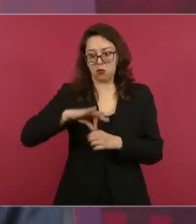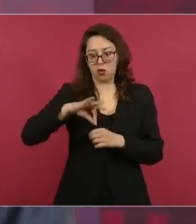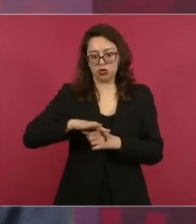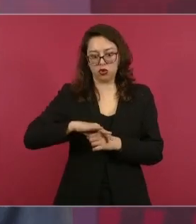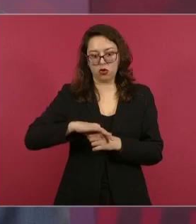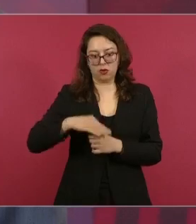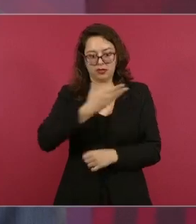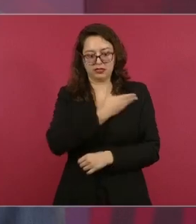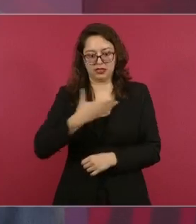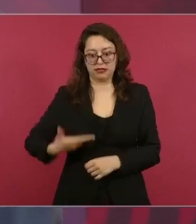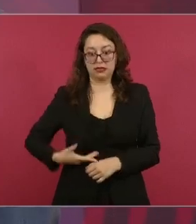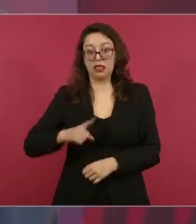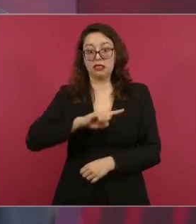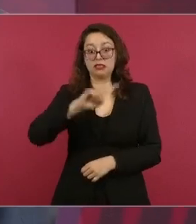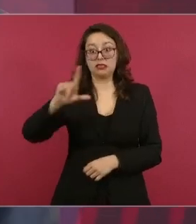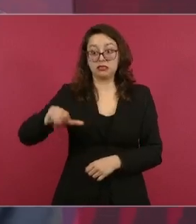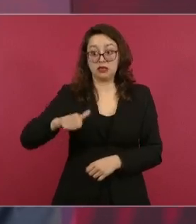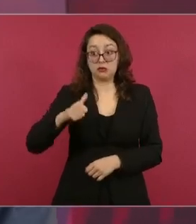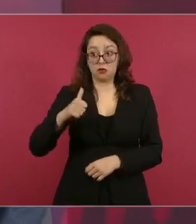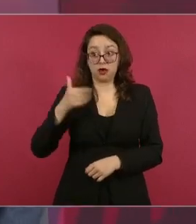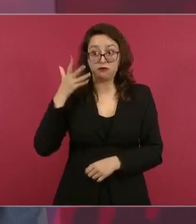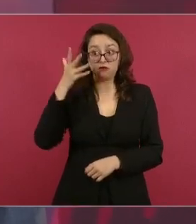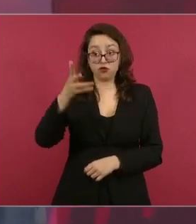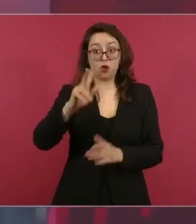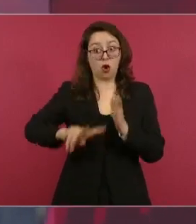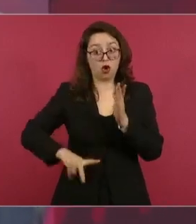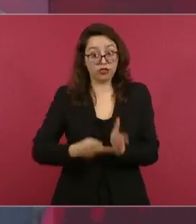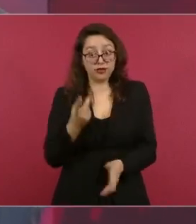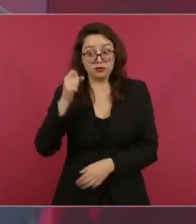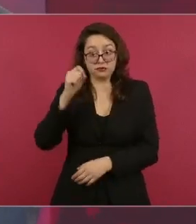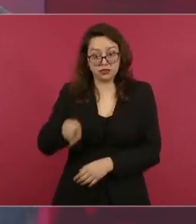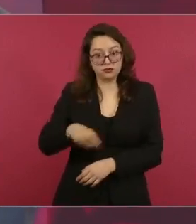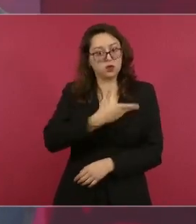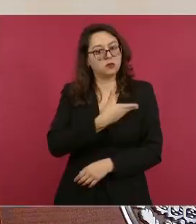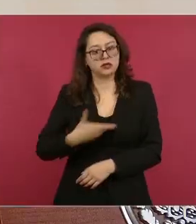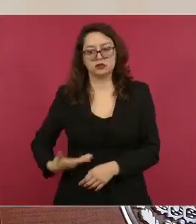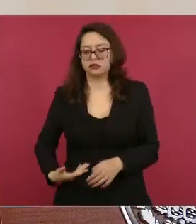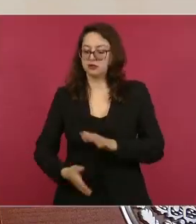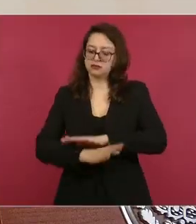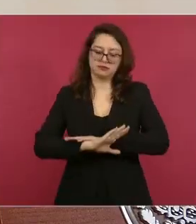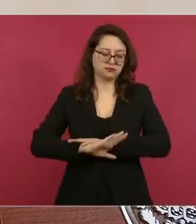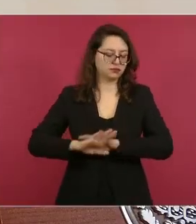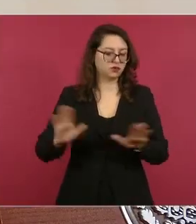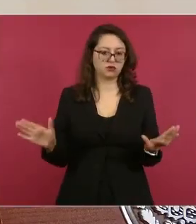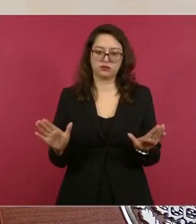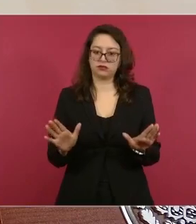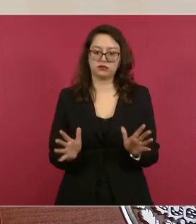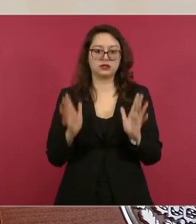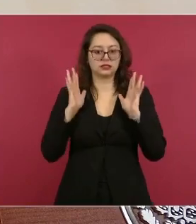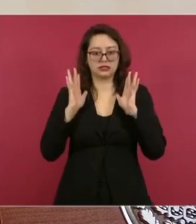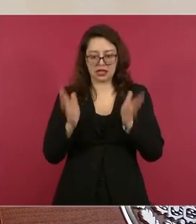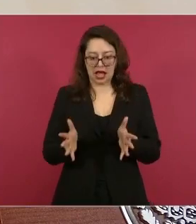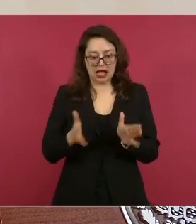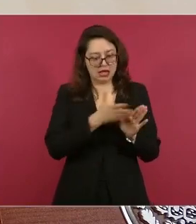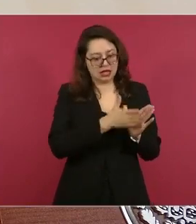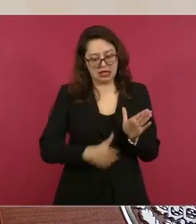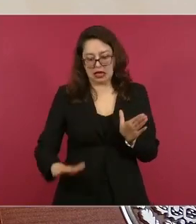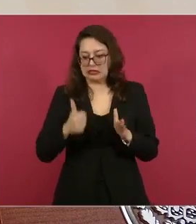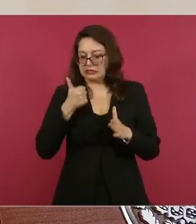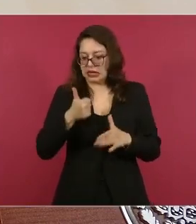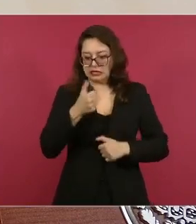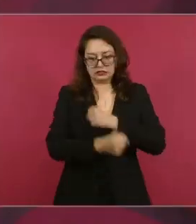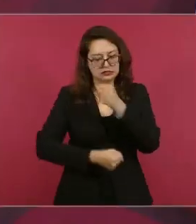que cuando está uno, esa entrega completa, total,